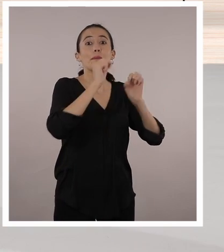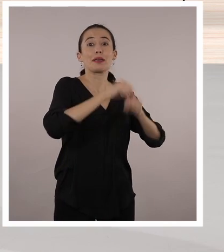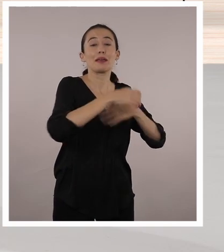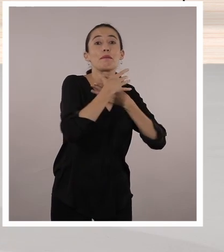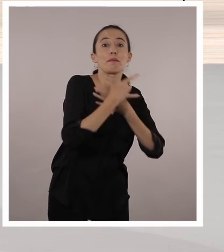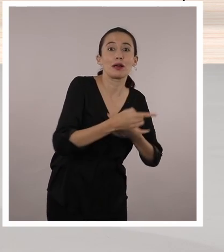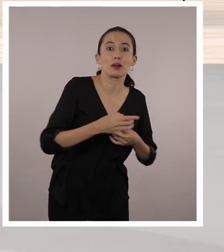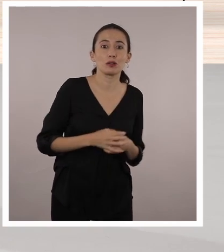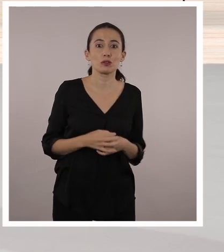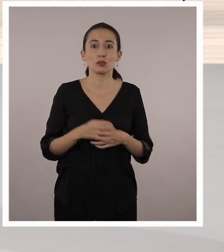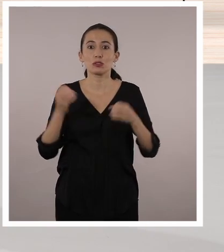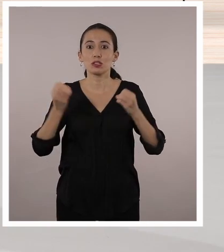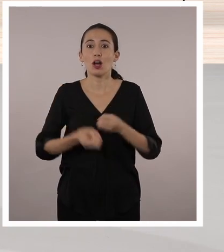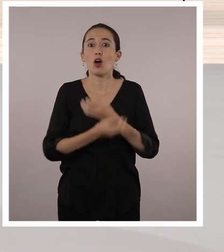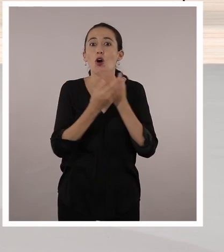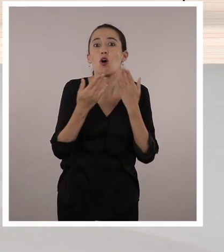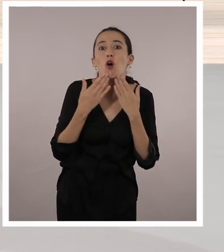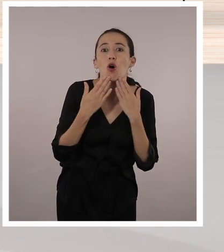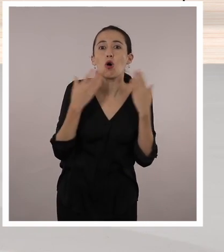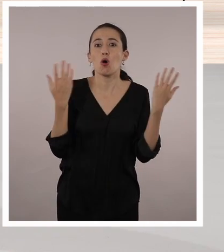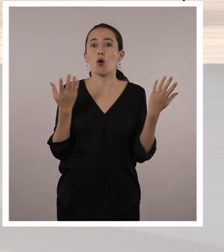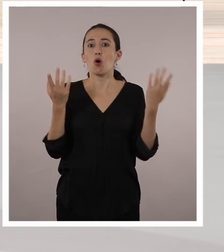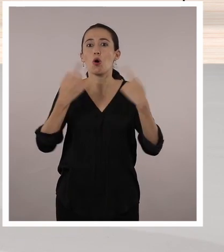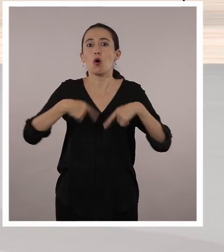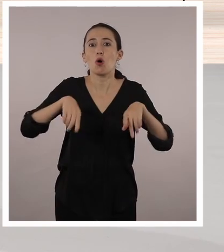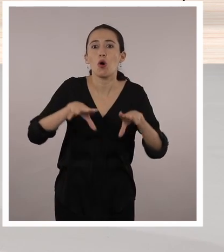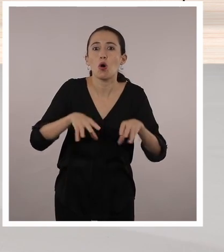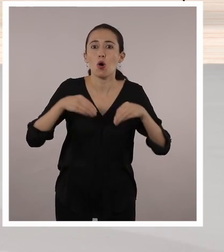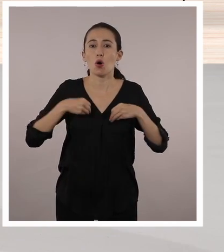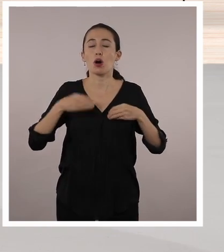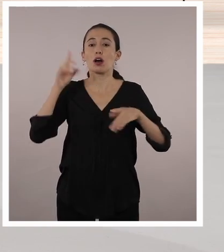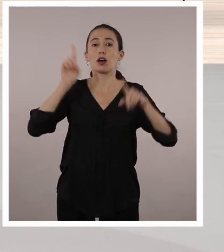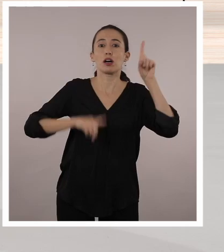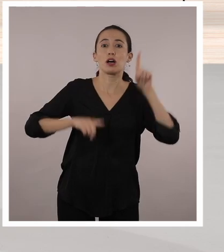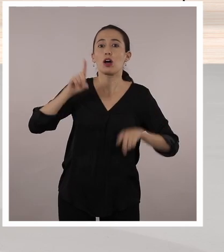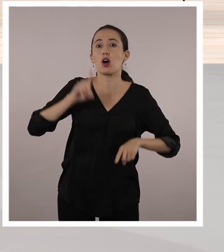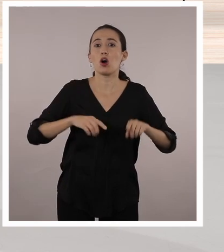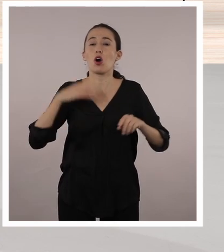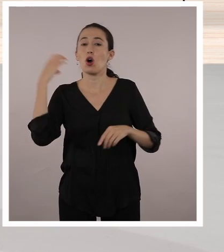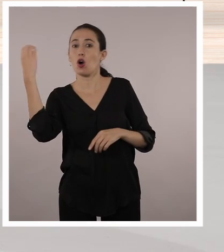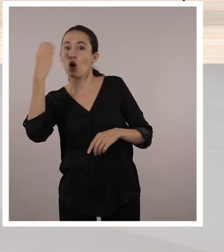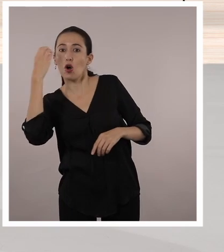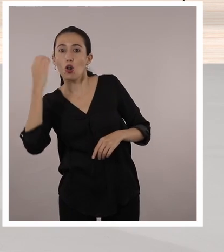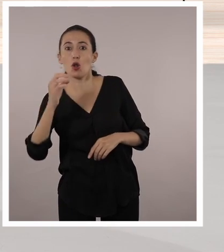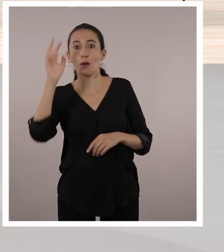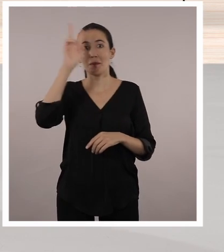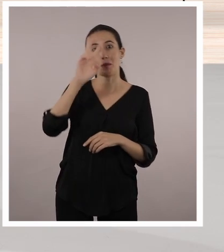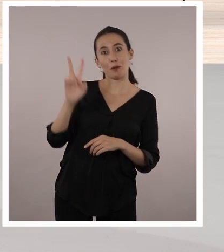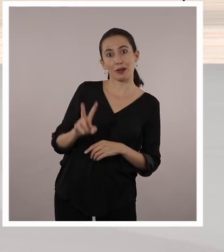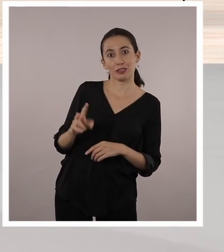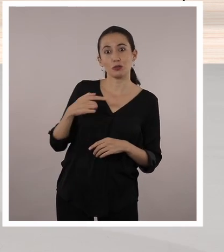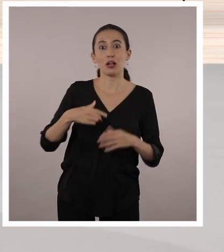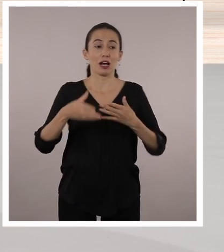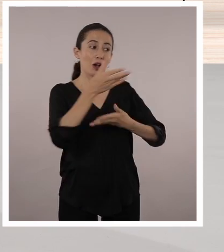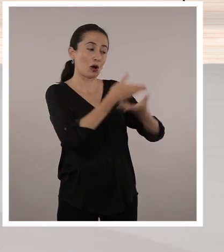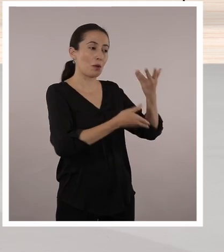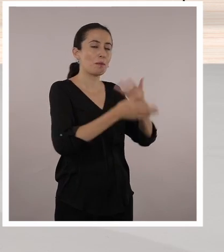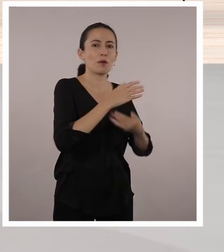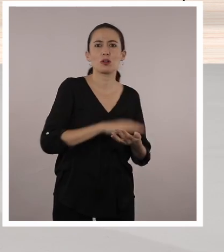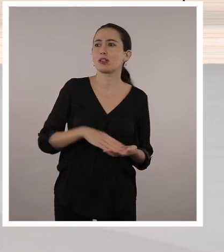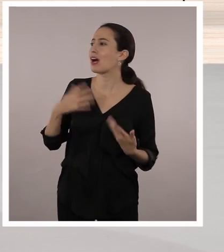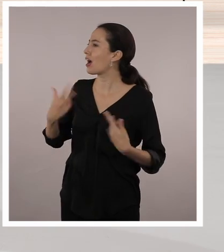mí me encantan. Y le voy a contar uno de un personaje que nuestros amigos de Colombia y Venezuela comparten.